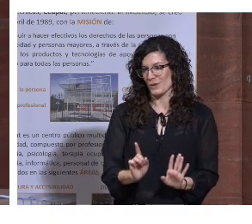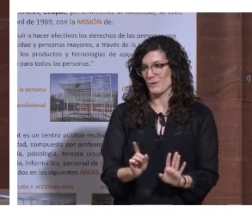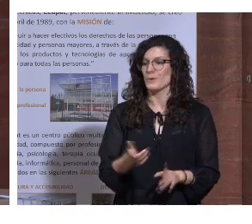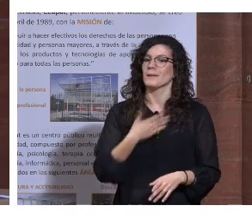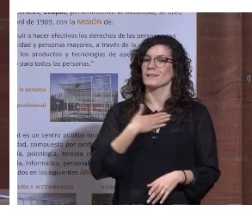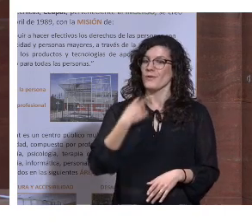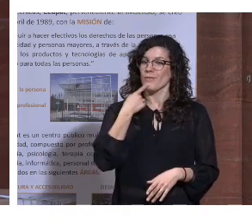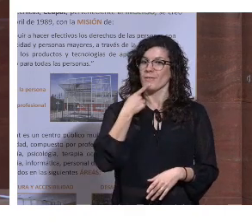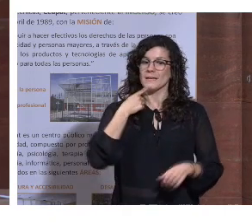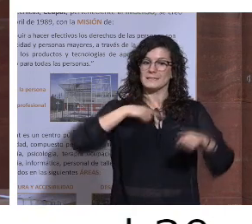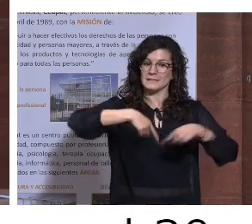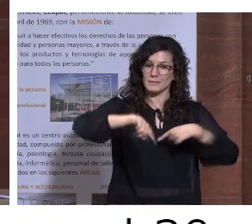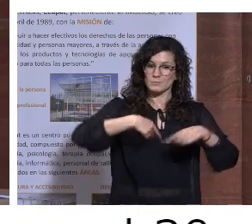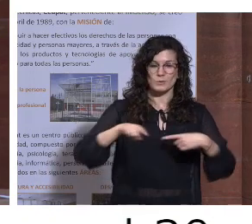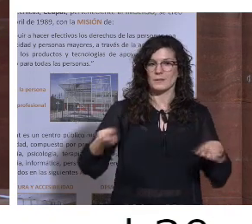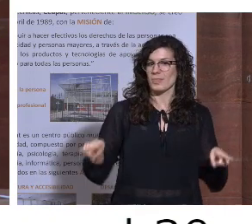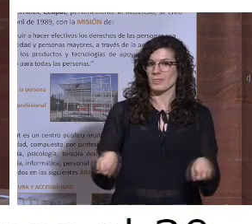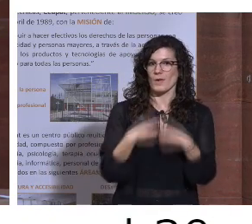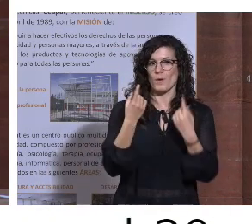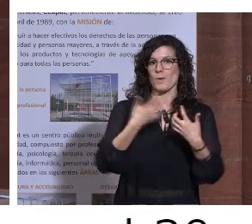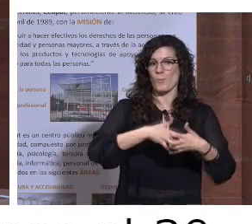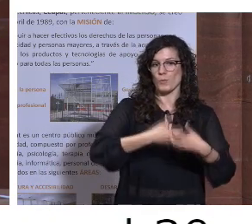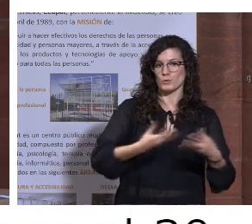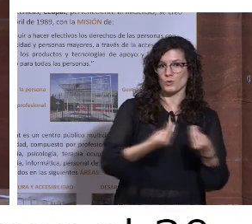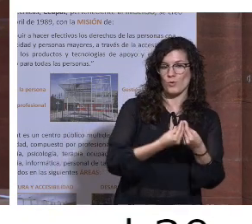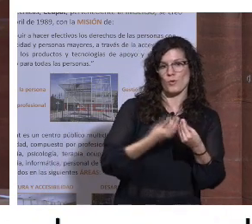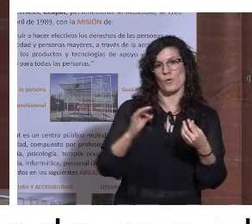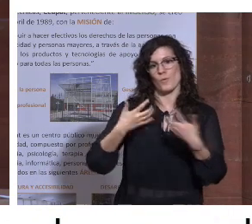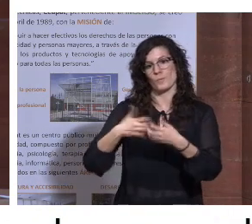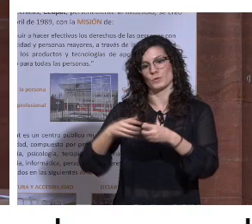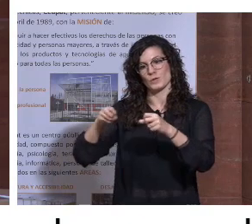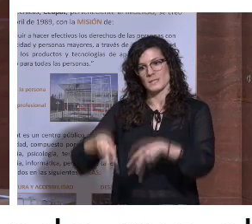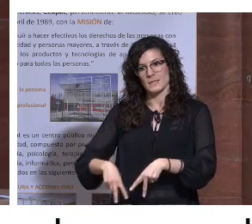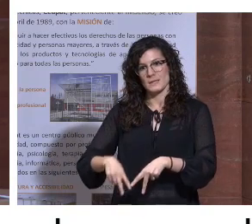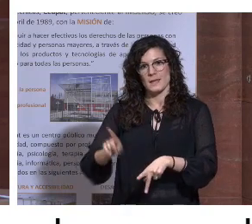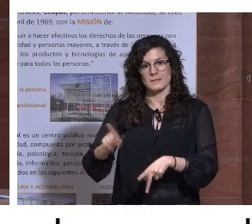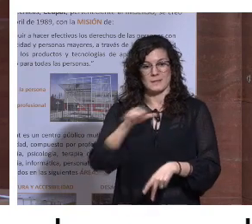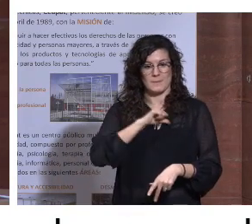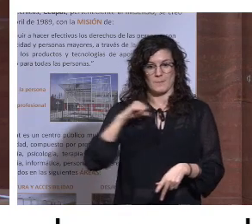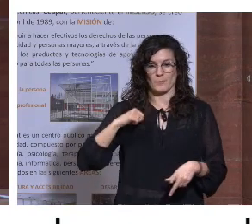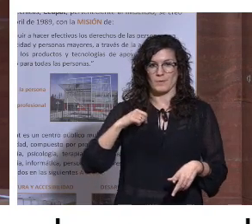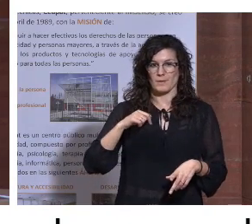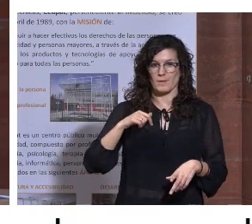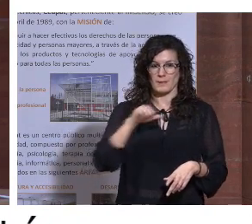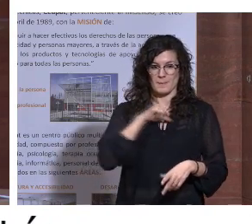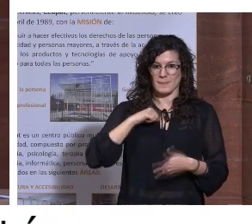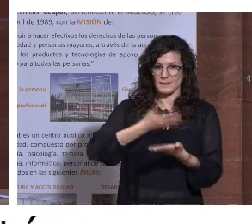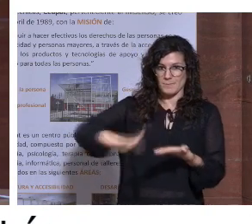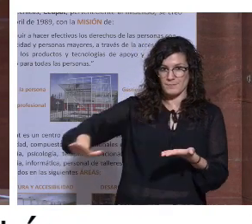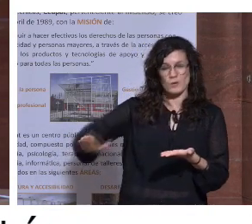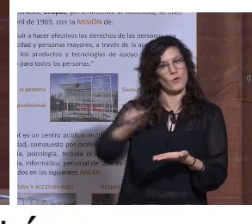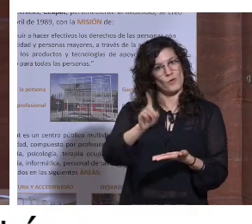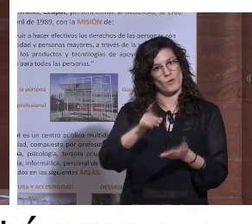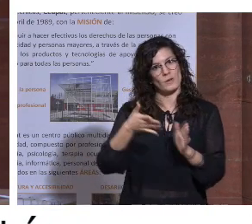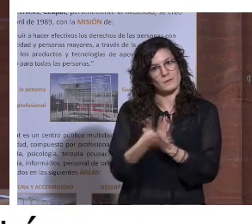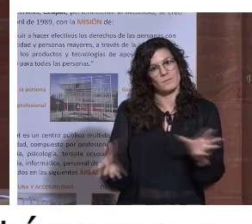transporte, bien sea el vehículo autónomo o cualquier otro tipo de vehículo, no es un ente aislado, no es independiente. forma parte de un